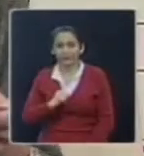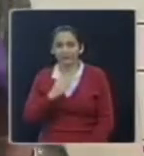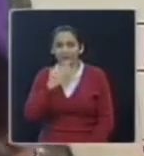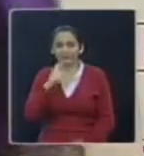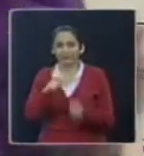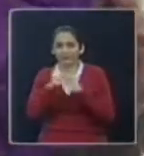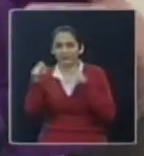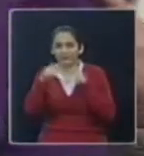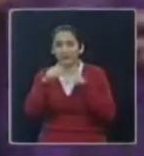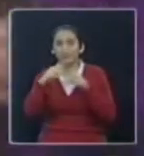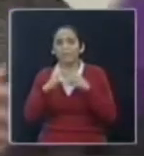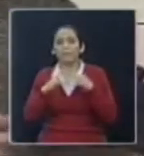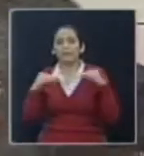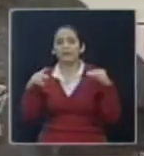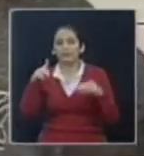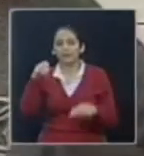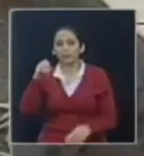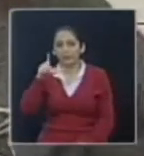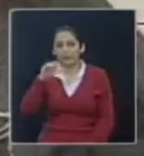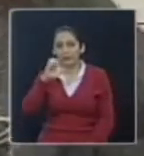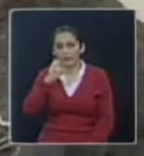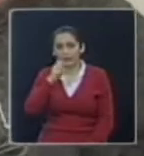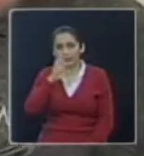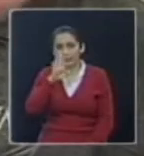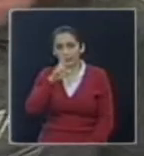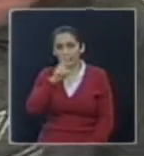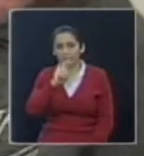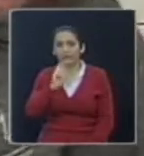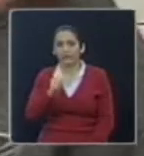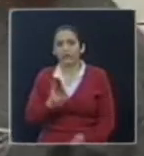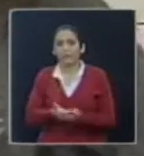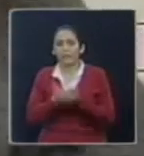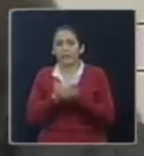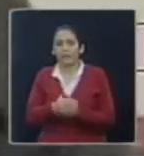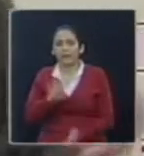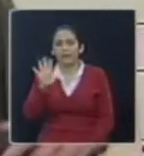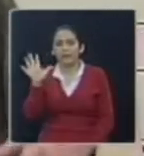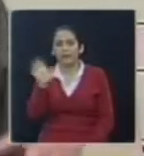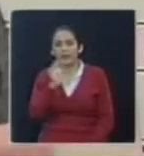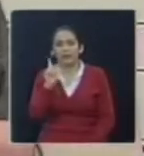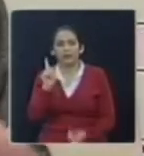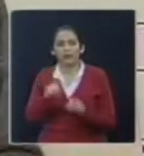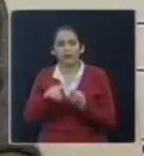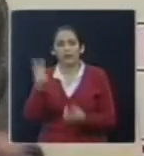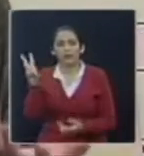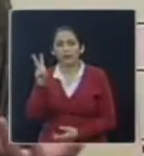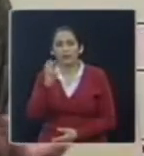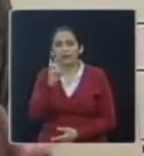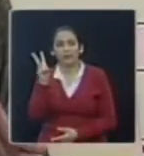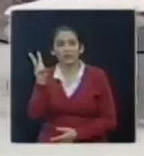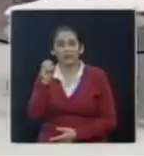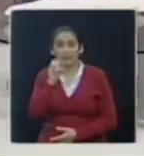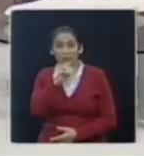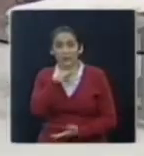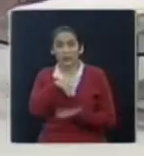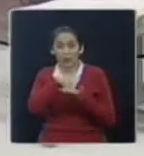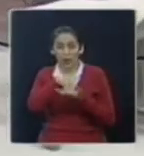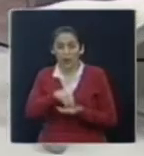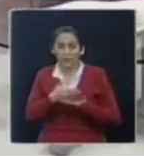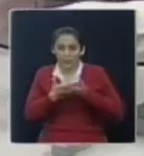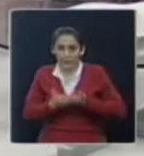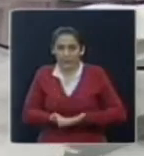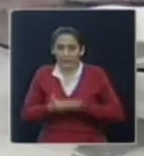poliéster, tienen un peso de 500 a 600 gramos. La verdad es que nuestras mochilas vas a encontrar